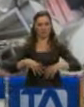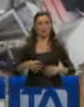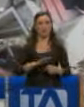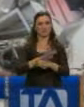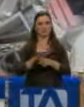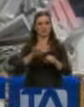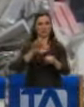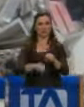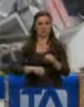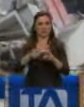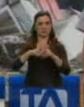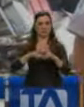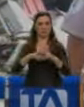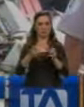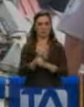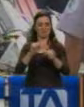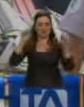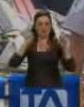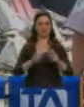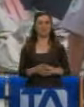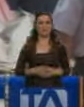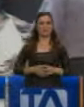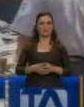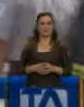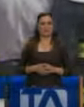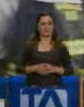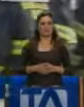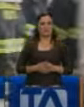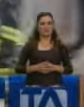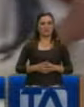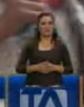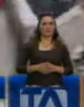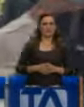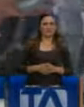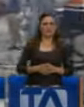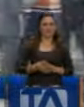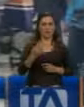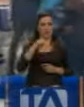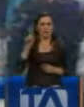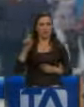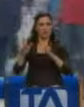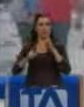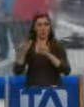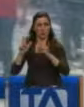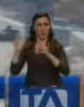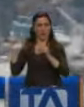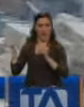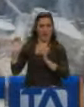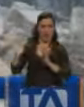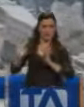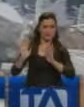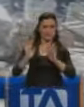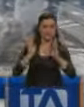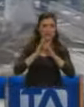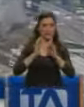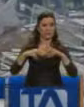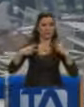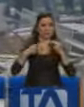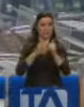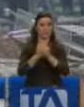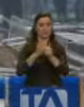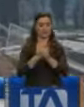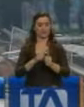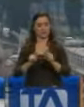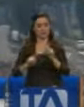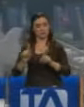presume sería el inicio de la explosión. Si vemos hacia el lado de acá, la cantidad de vecinos que han llegado al lugar, algunos dueños de las